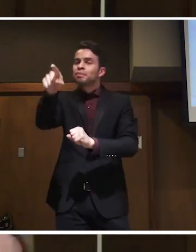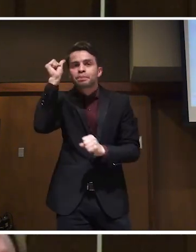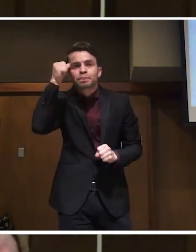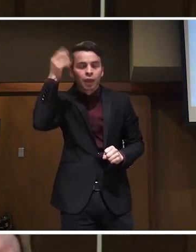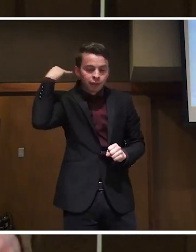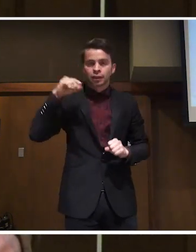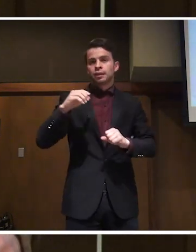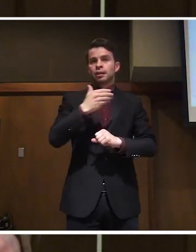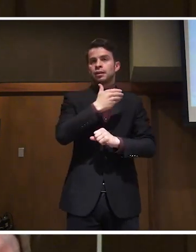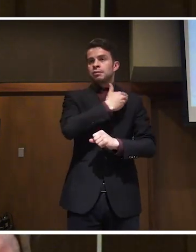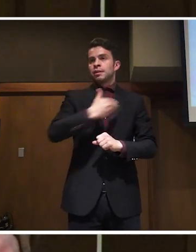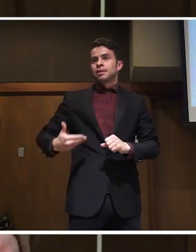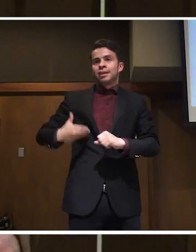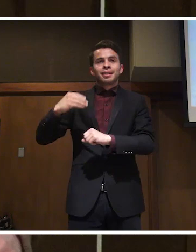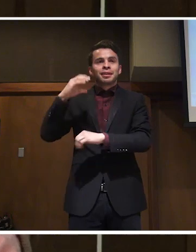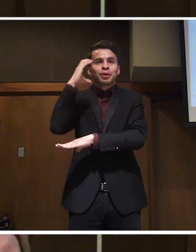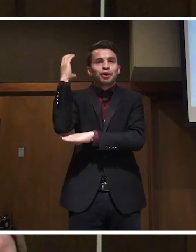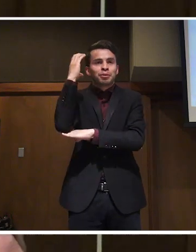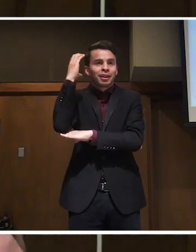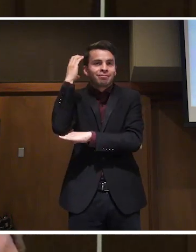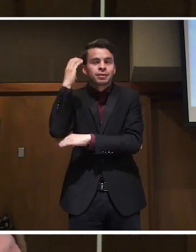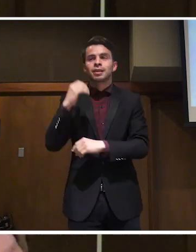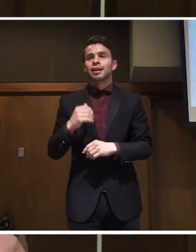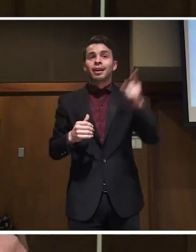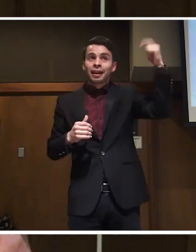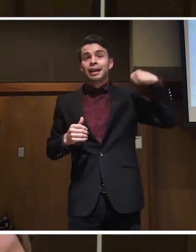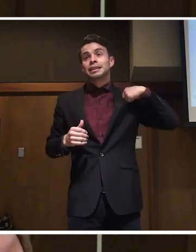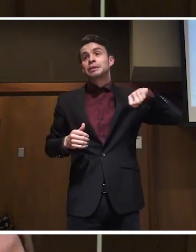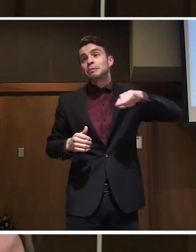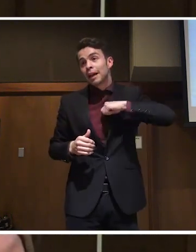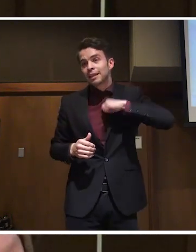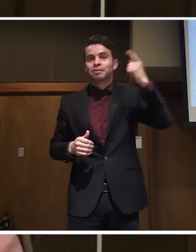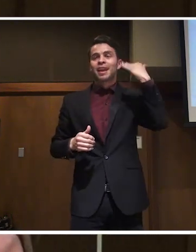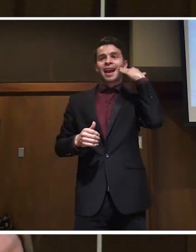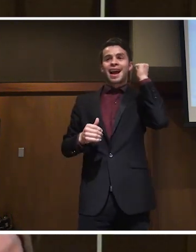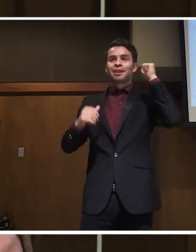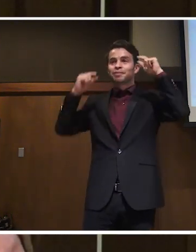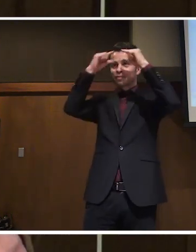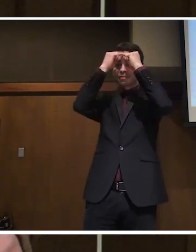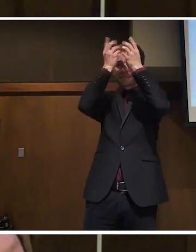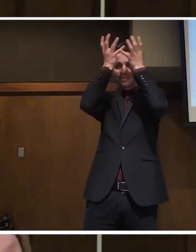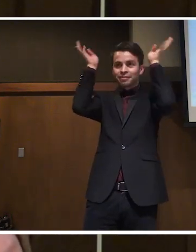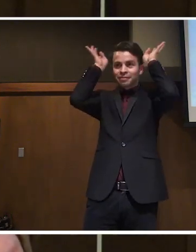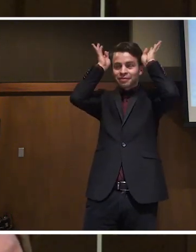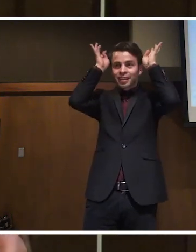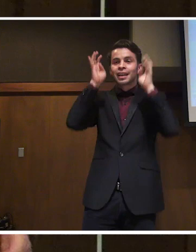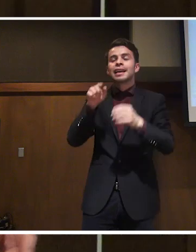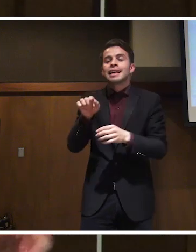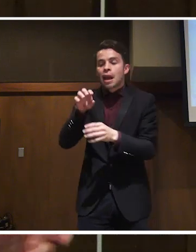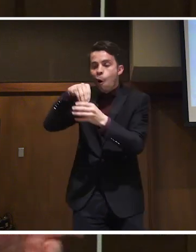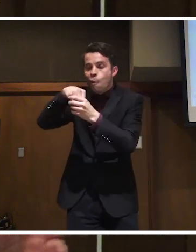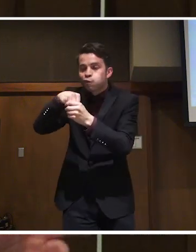de Colombia le regaló a la reina Isabel de España el tesoro Quimbaya, en parte